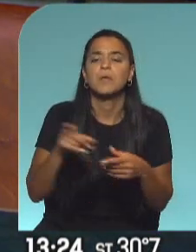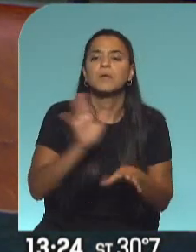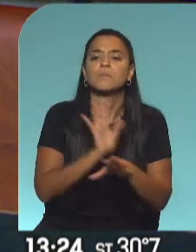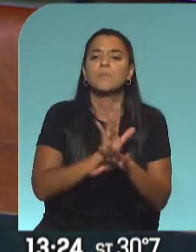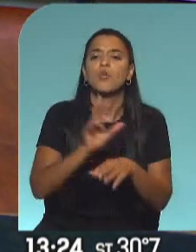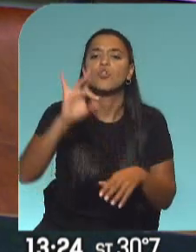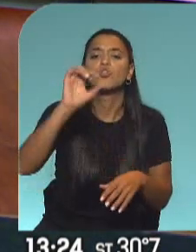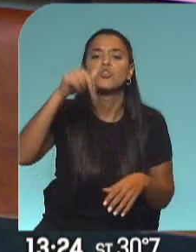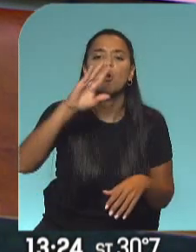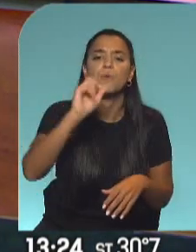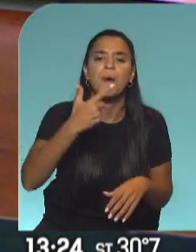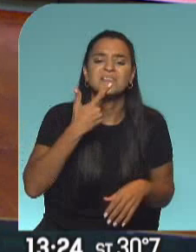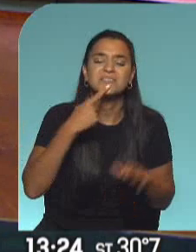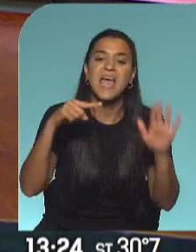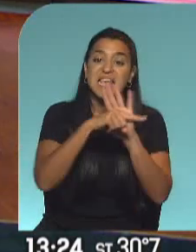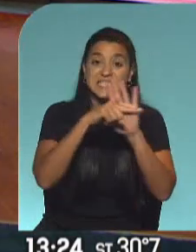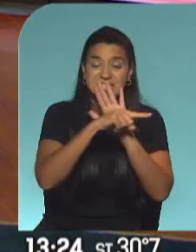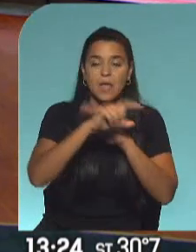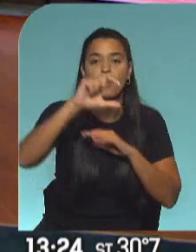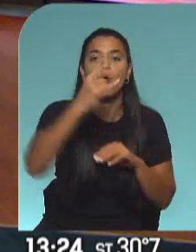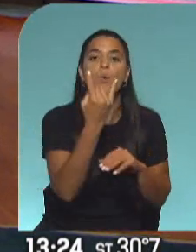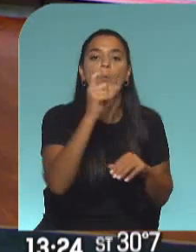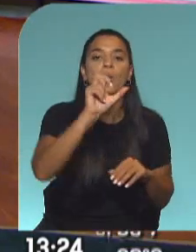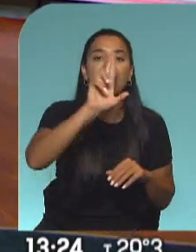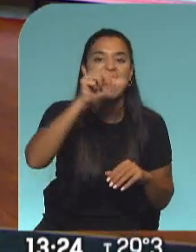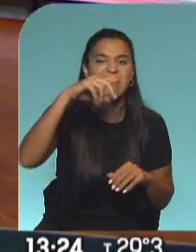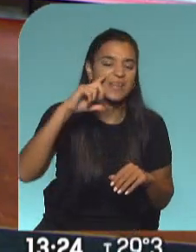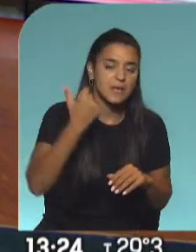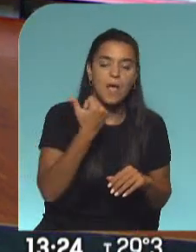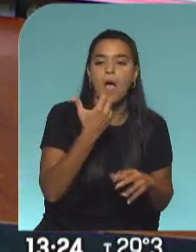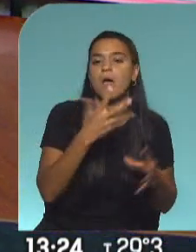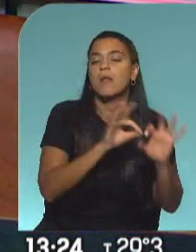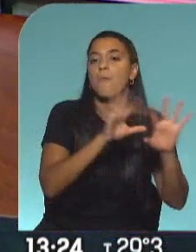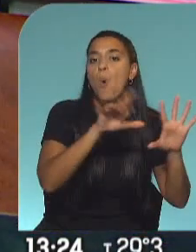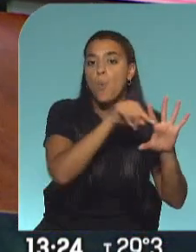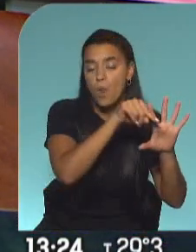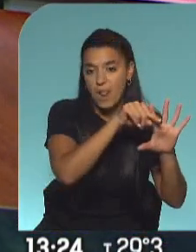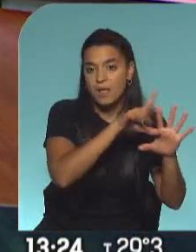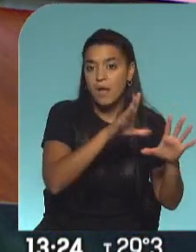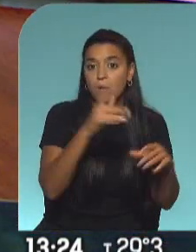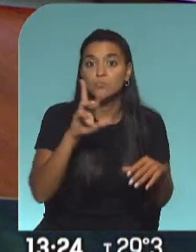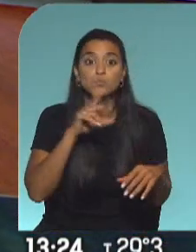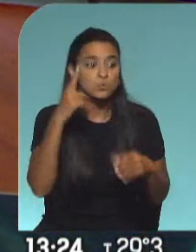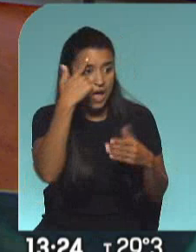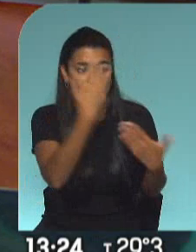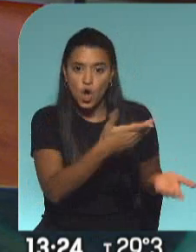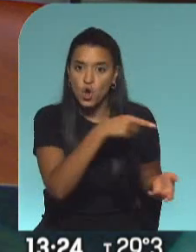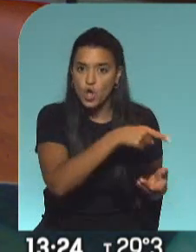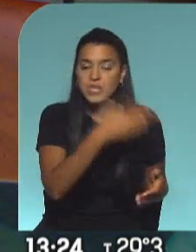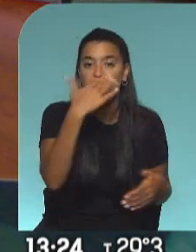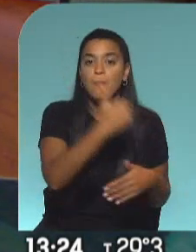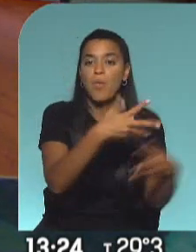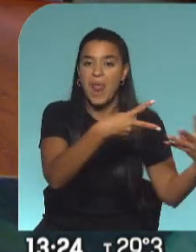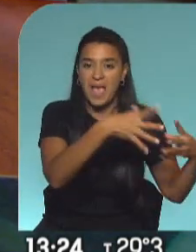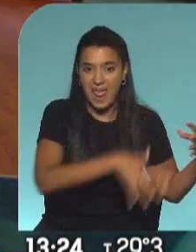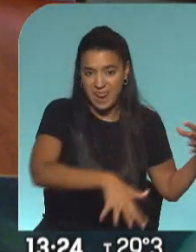autonomización del Donbass, este es el este de Ucrania, donde se ha generado una especie de república autónoma reconocida por Rusia después de la guerra en esta